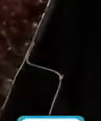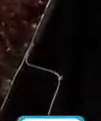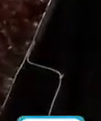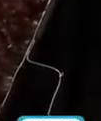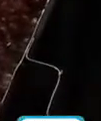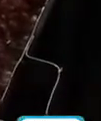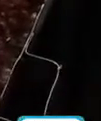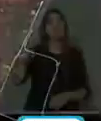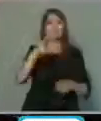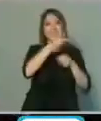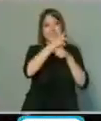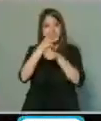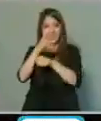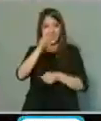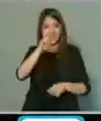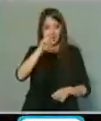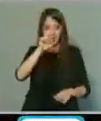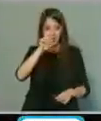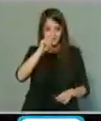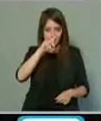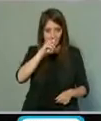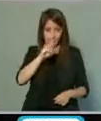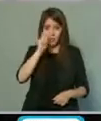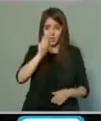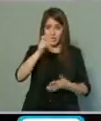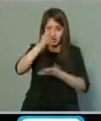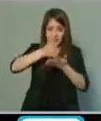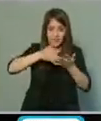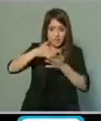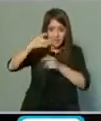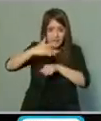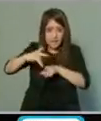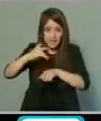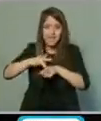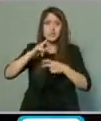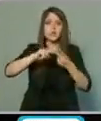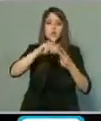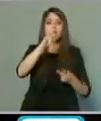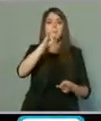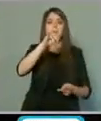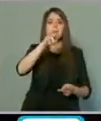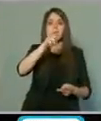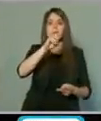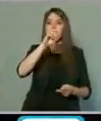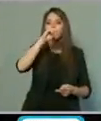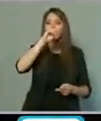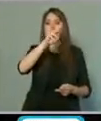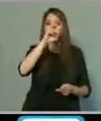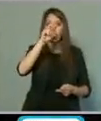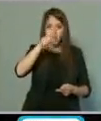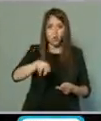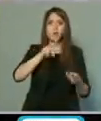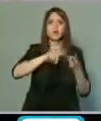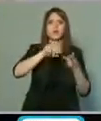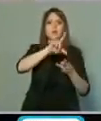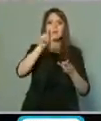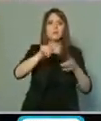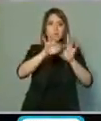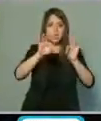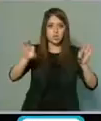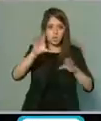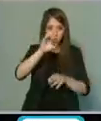Mire, tío Alberto, estas rajitas con queso, pimiento morrón, luego